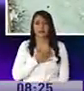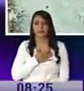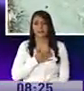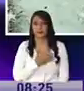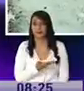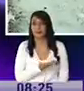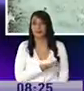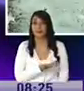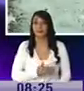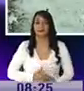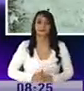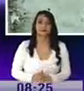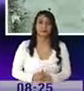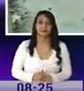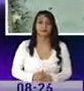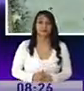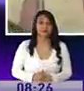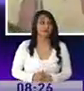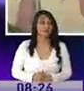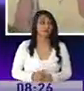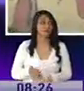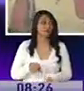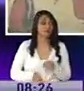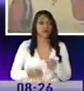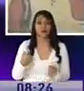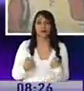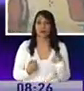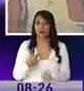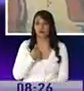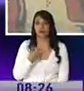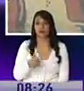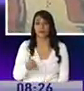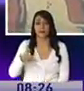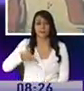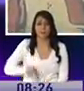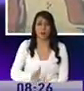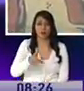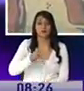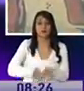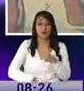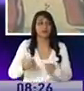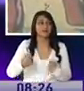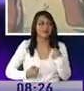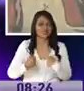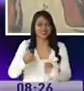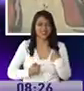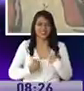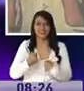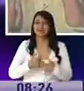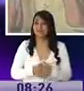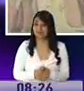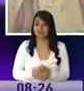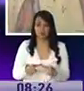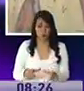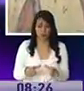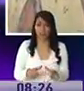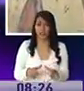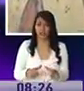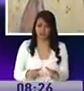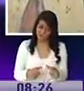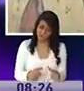querida Ali usted se cayó ahí No yo me caí ahí se dañan los vehículos realmente es un huecar llamamos